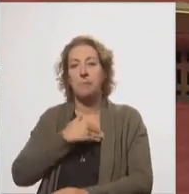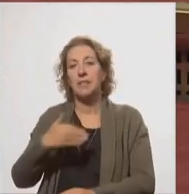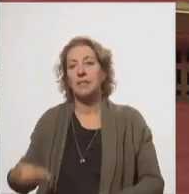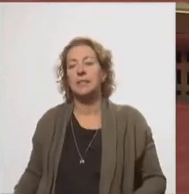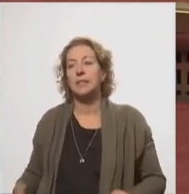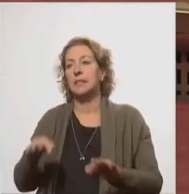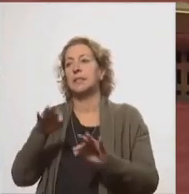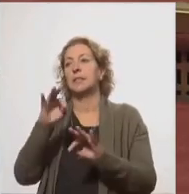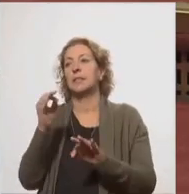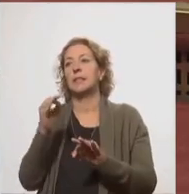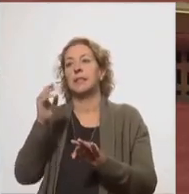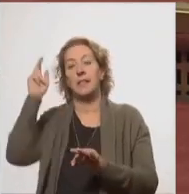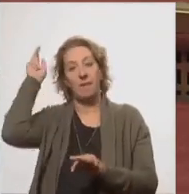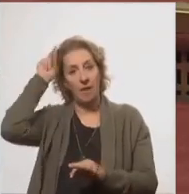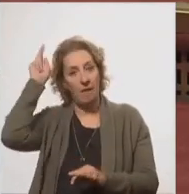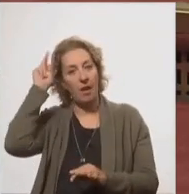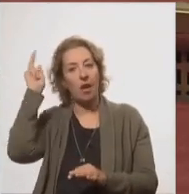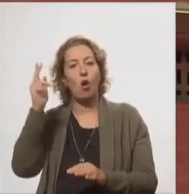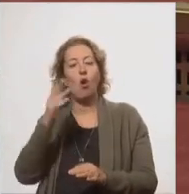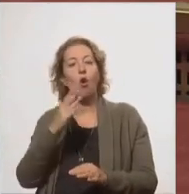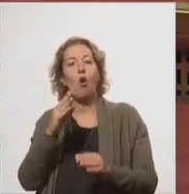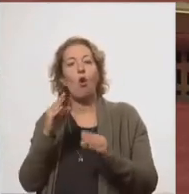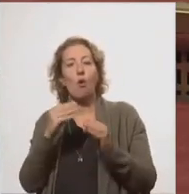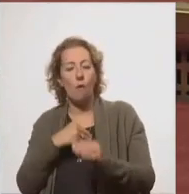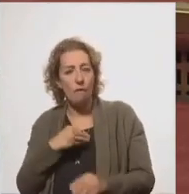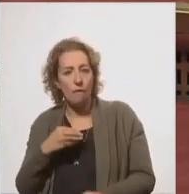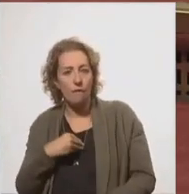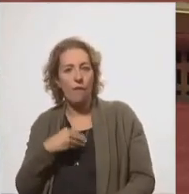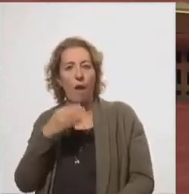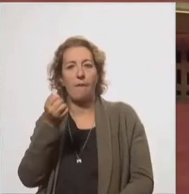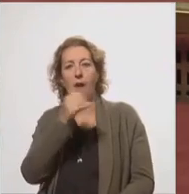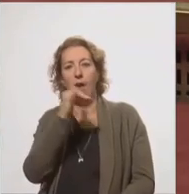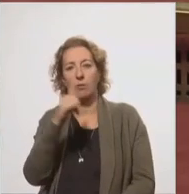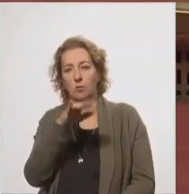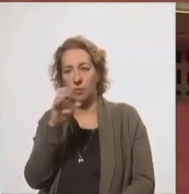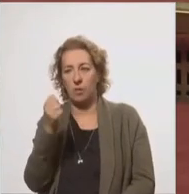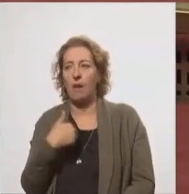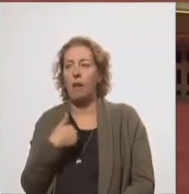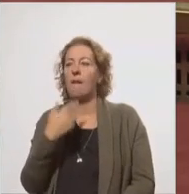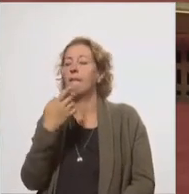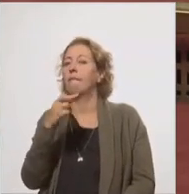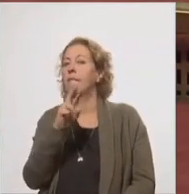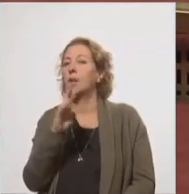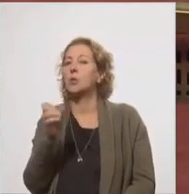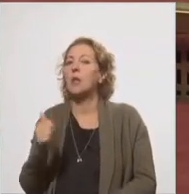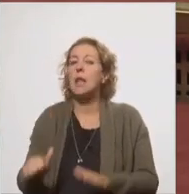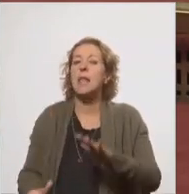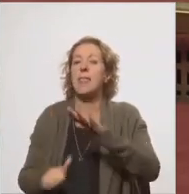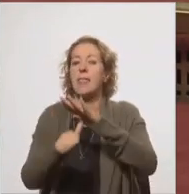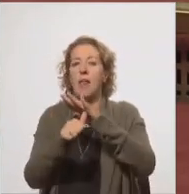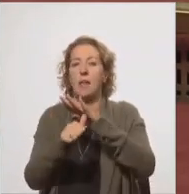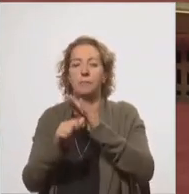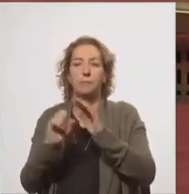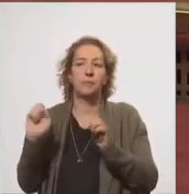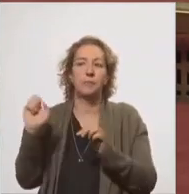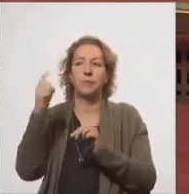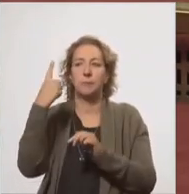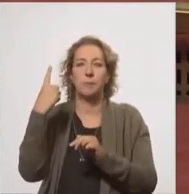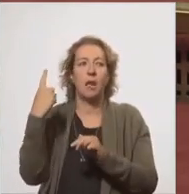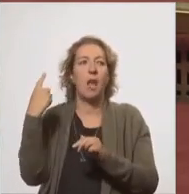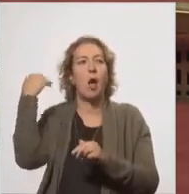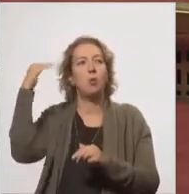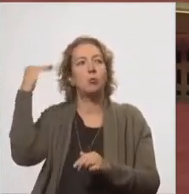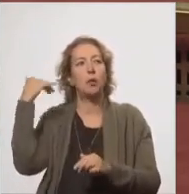entrañable compañero Tabaré Vázquez, confiaba en Azucena Berruti la responsabilidad de liderar como principal autoridad del Ministerio de